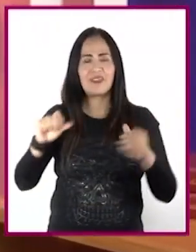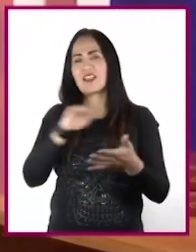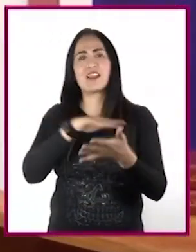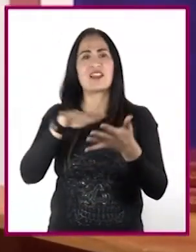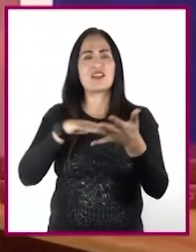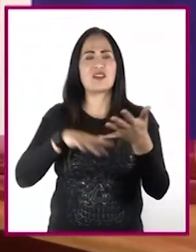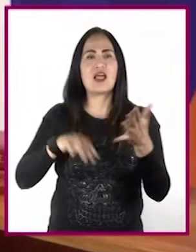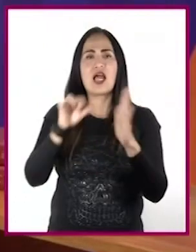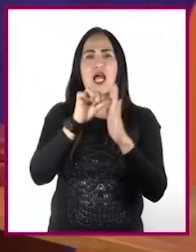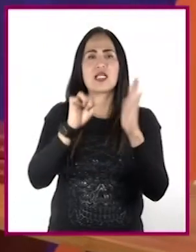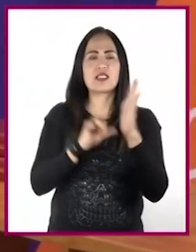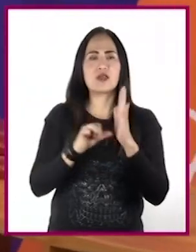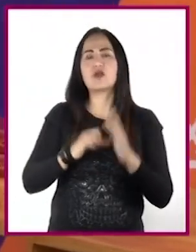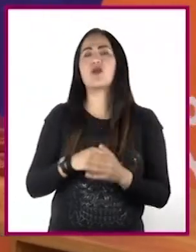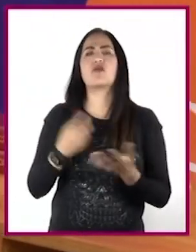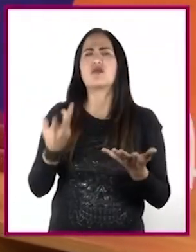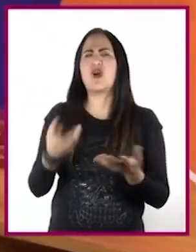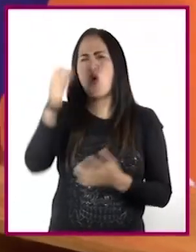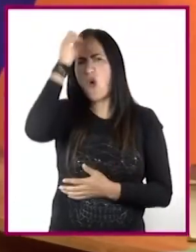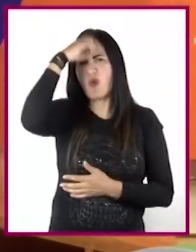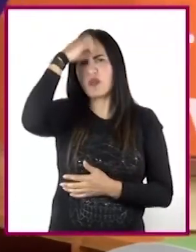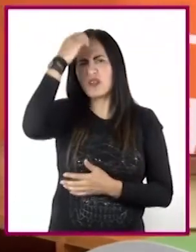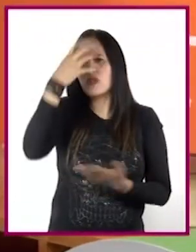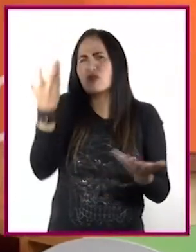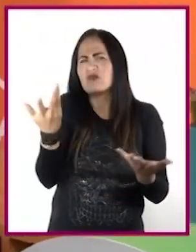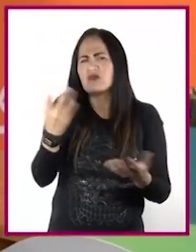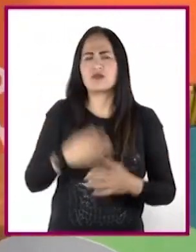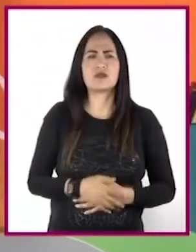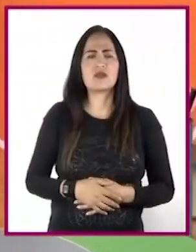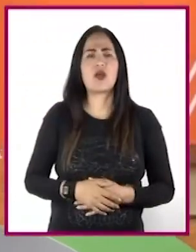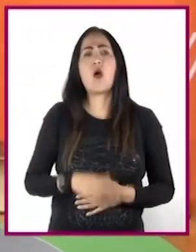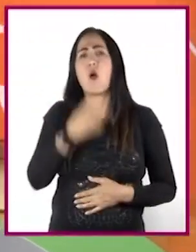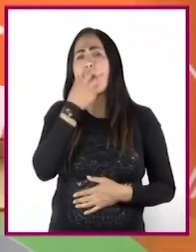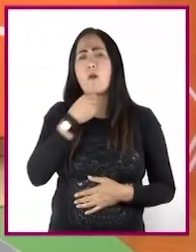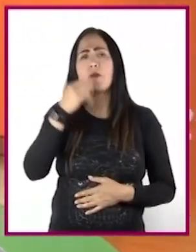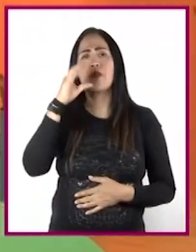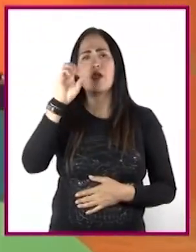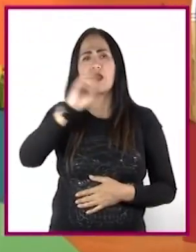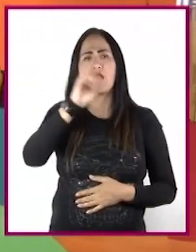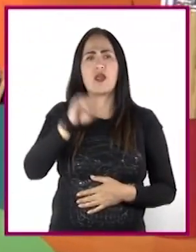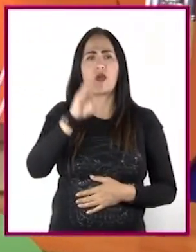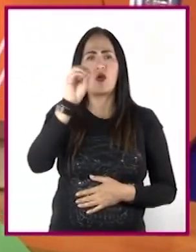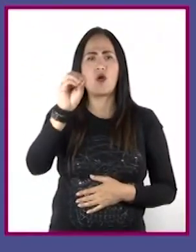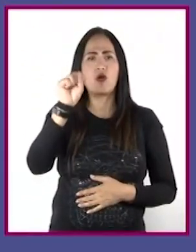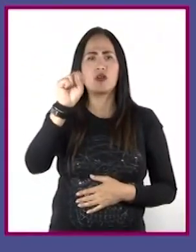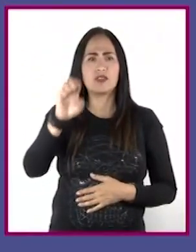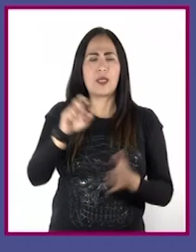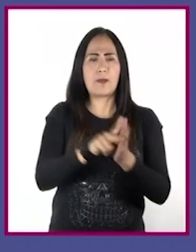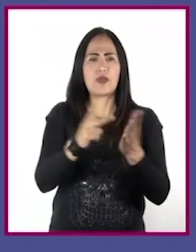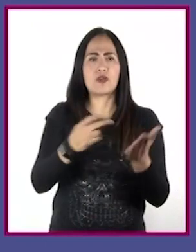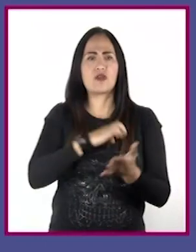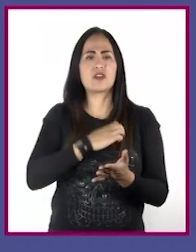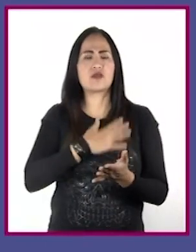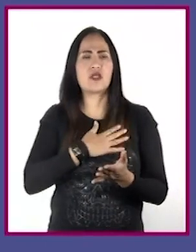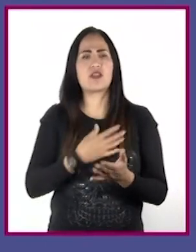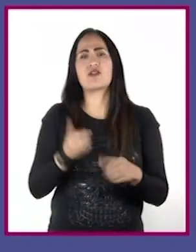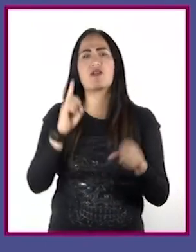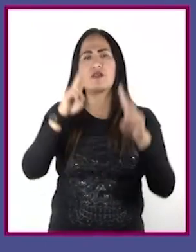del artículo El papel de la opinión, publicado por José Cervera en el periódico español El